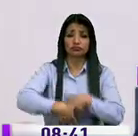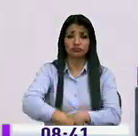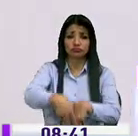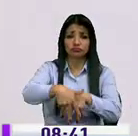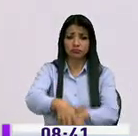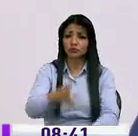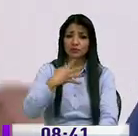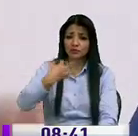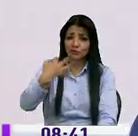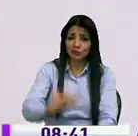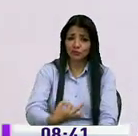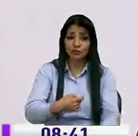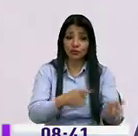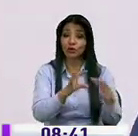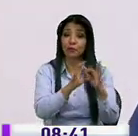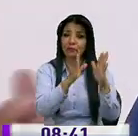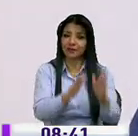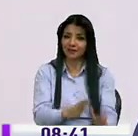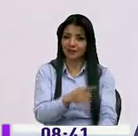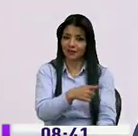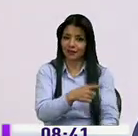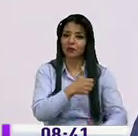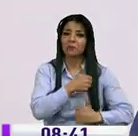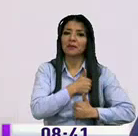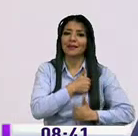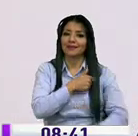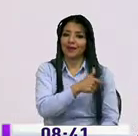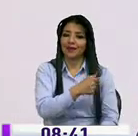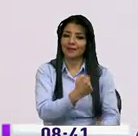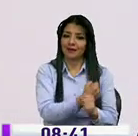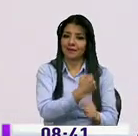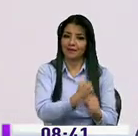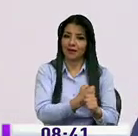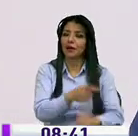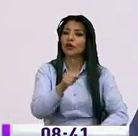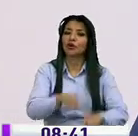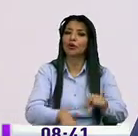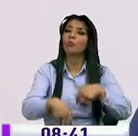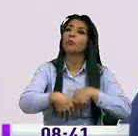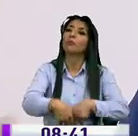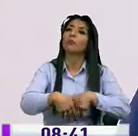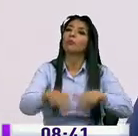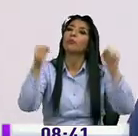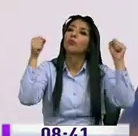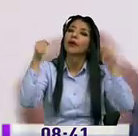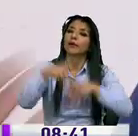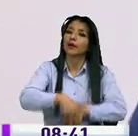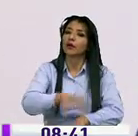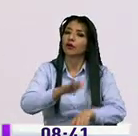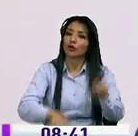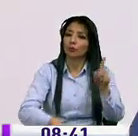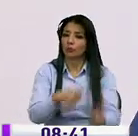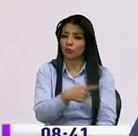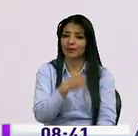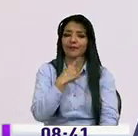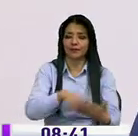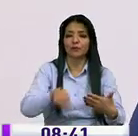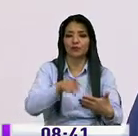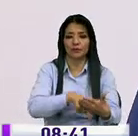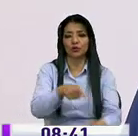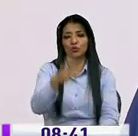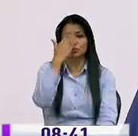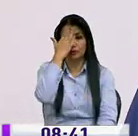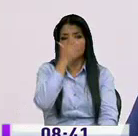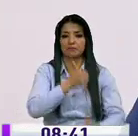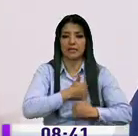ser justo que nuestros compañeros, como son activos, ellos no pueden solicitar, no pueden salir, no pueden reclamar, que tienen prohibido, ustedes saben que así